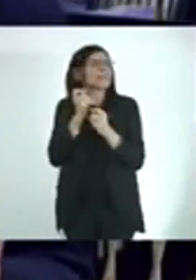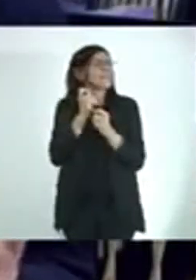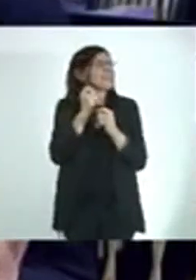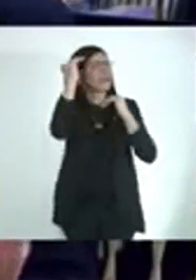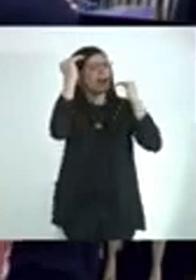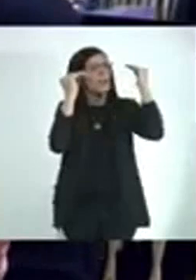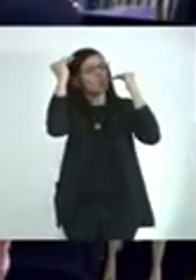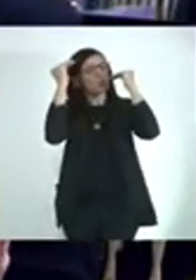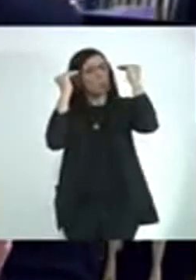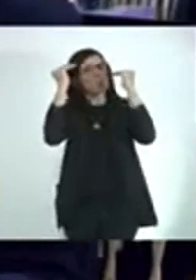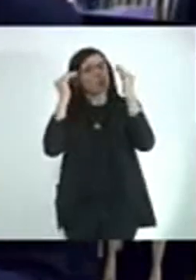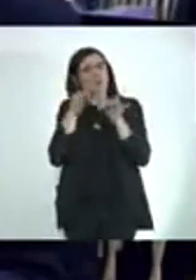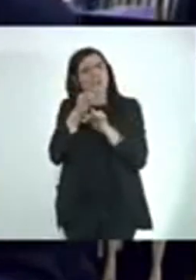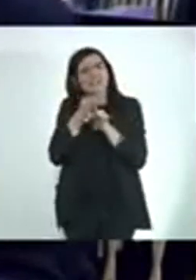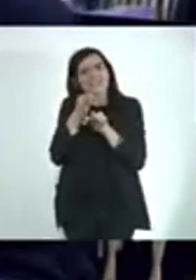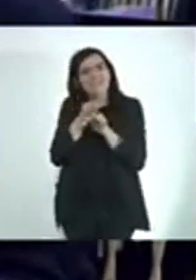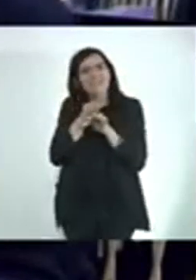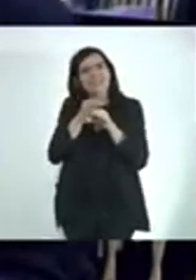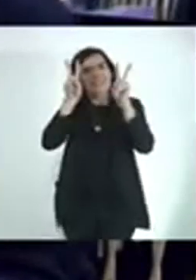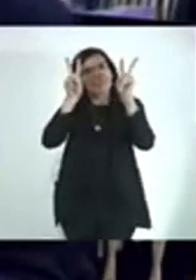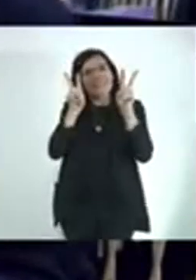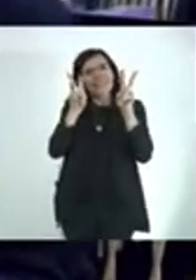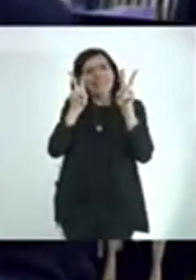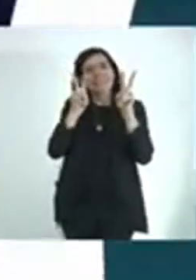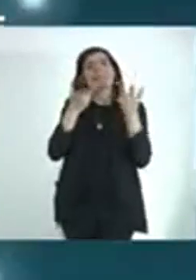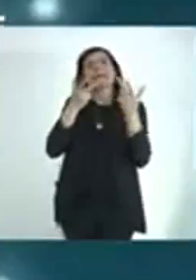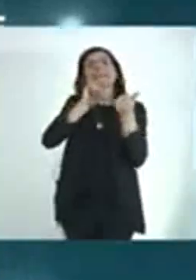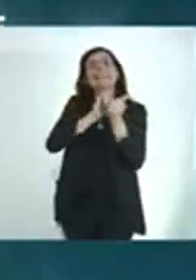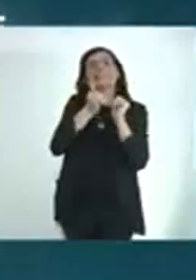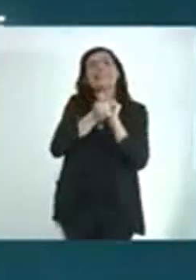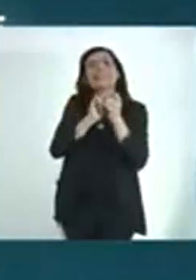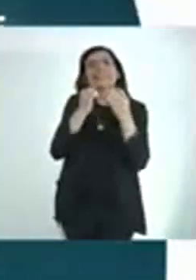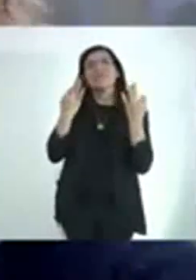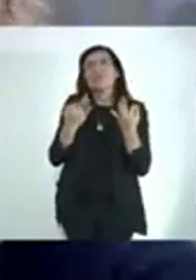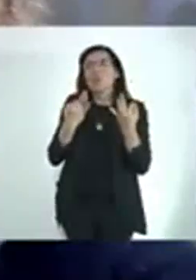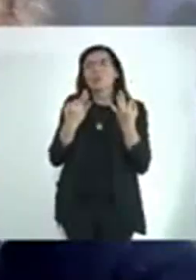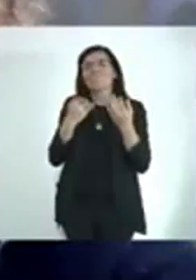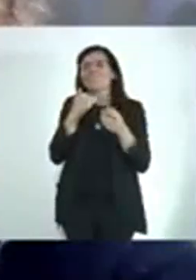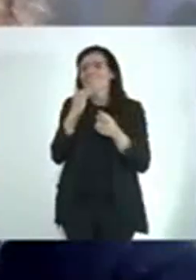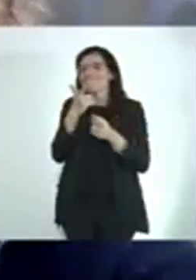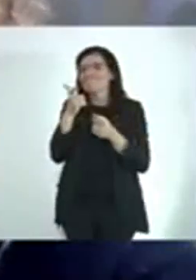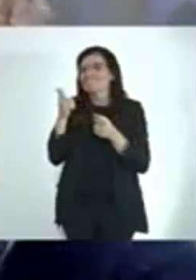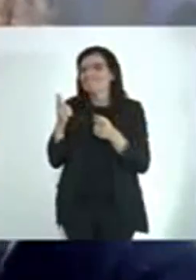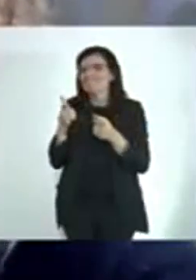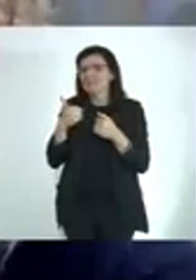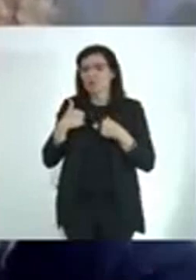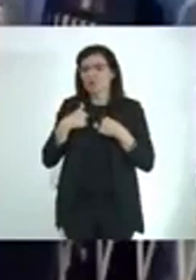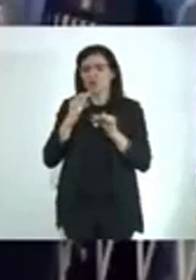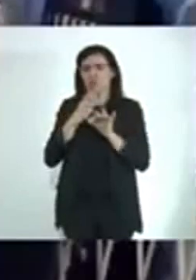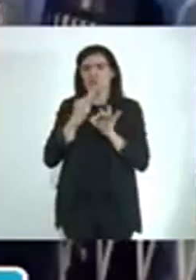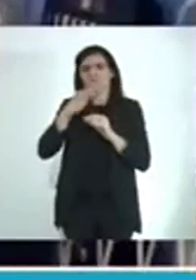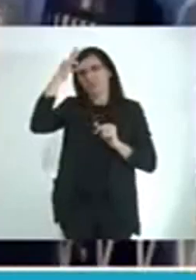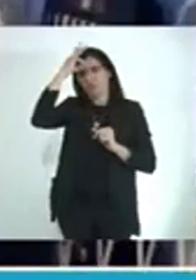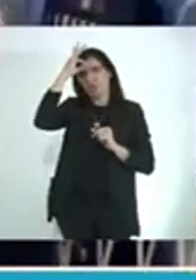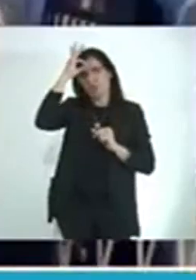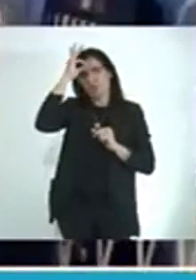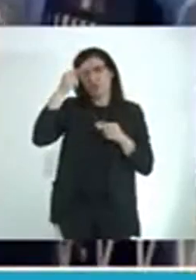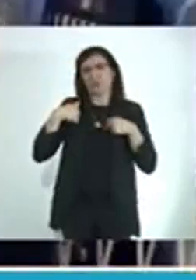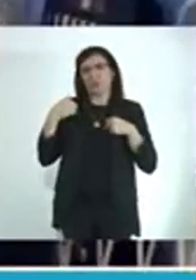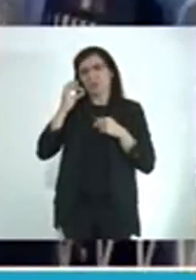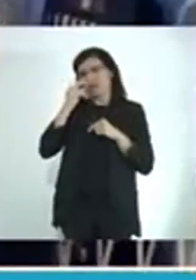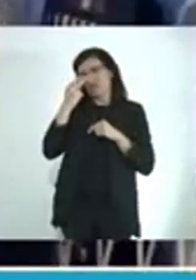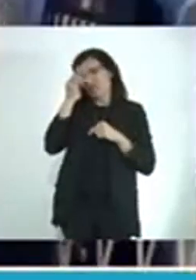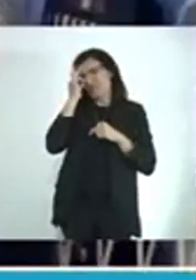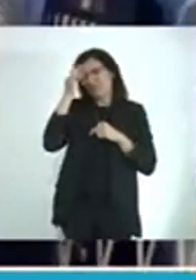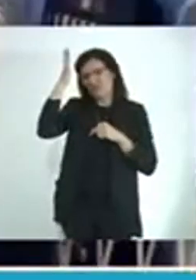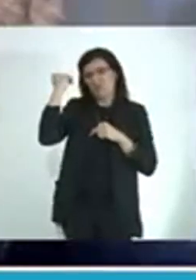adulto que se anime a hablarles de educación sexual. Soy profesora de teatro, soy docente hace